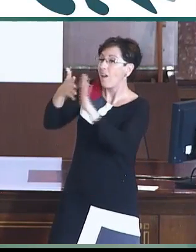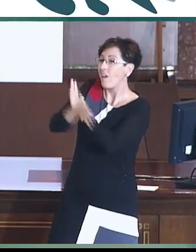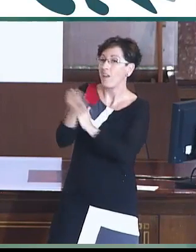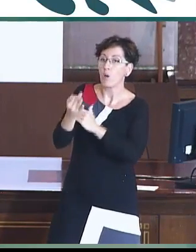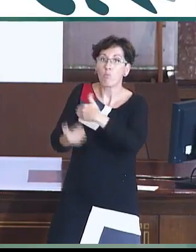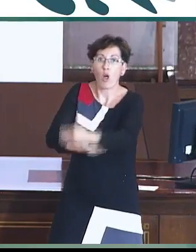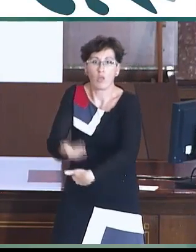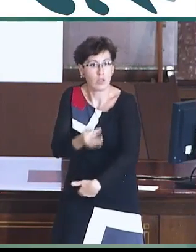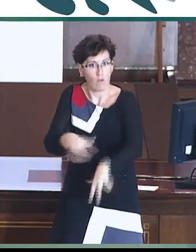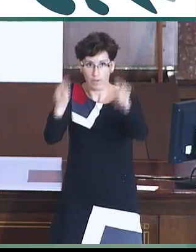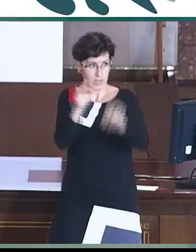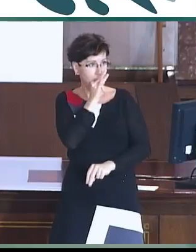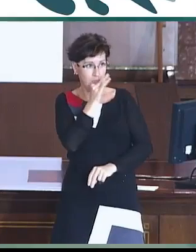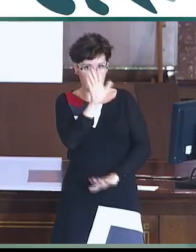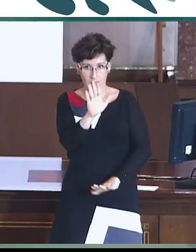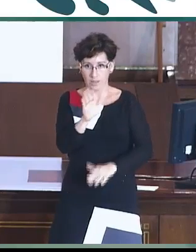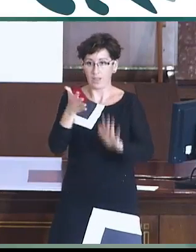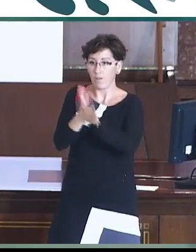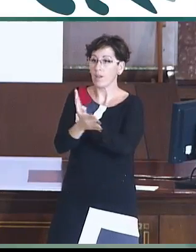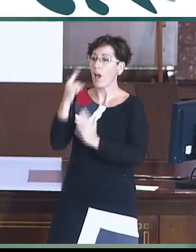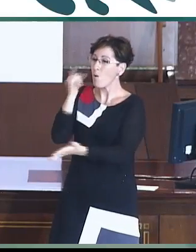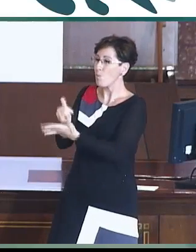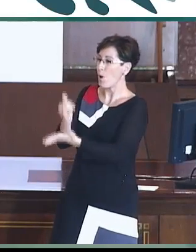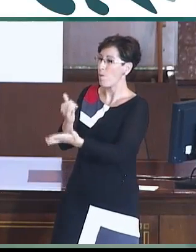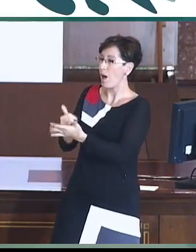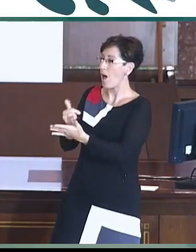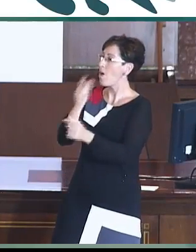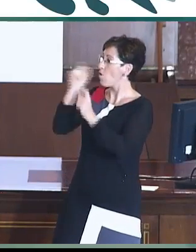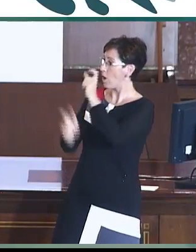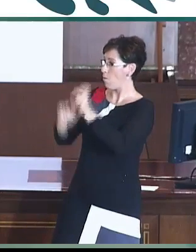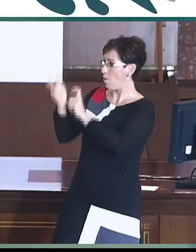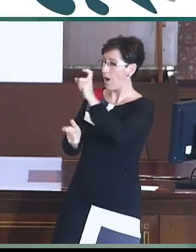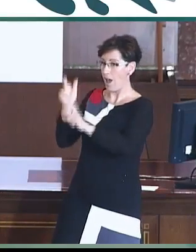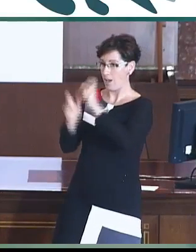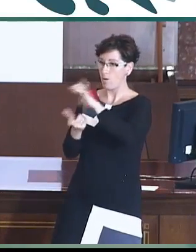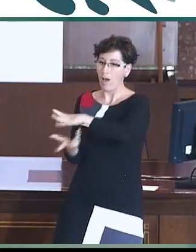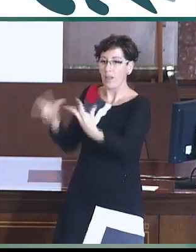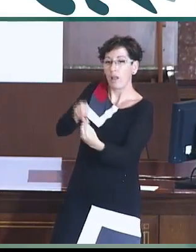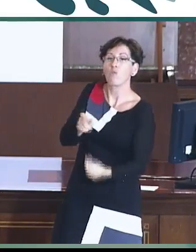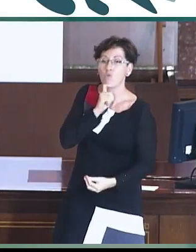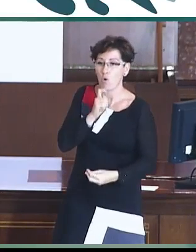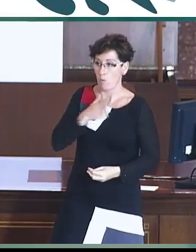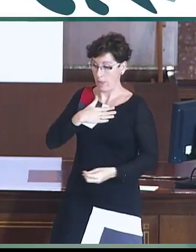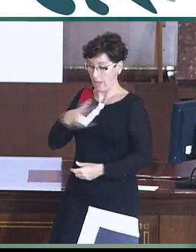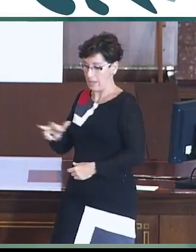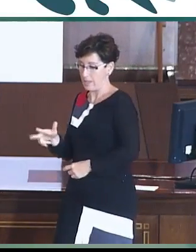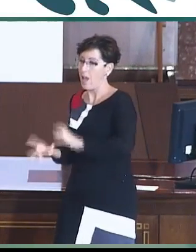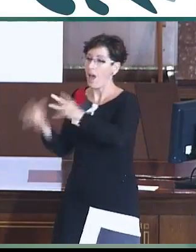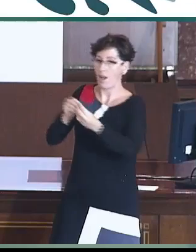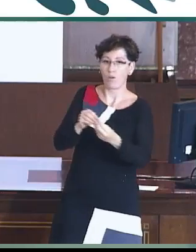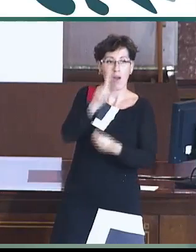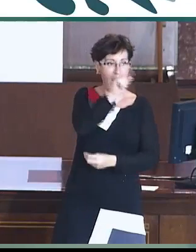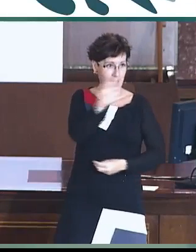no está terminado, de adaptación de una prueba de vocabulario receptivo de la lengua castellana a la lengua de